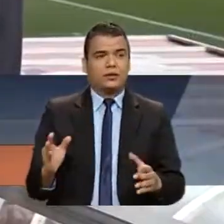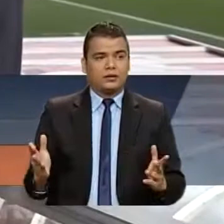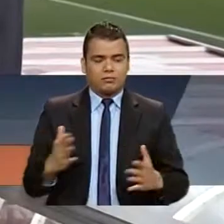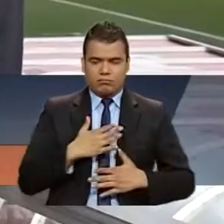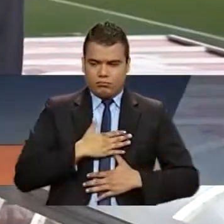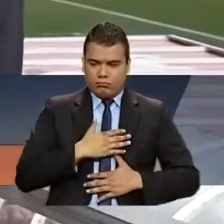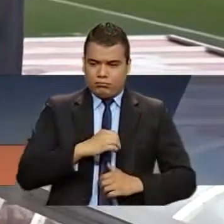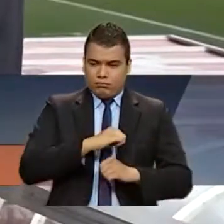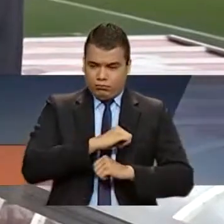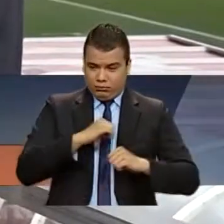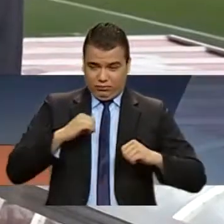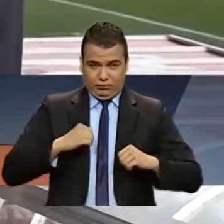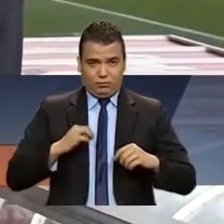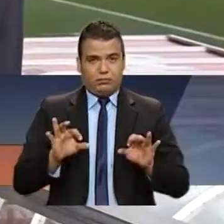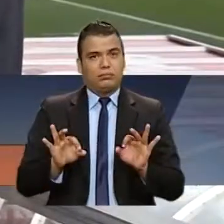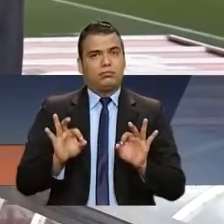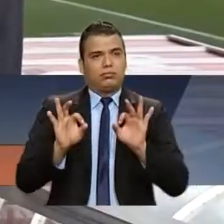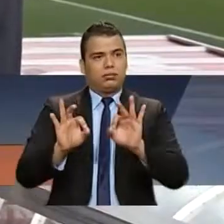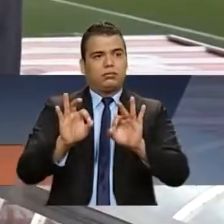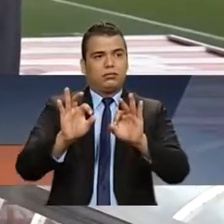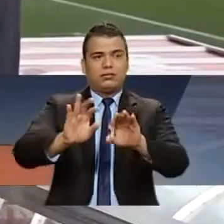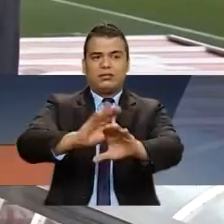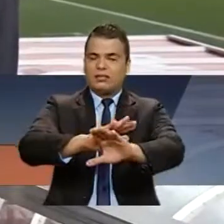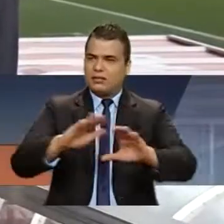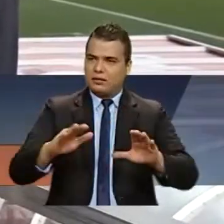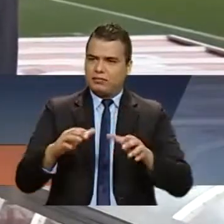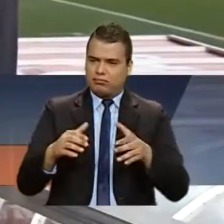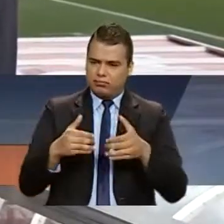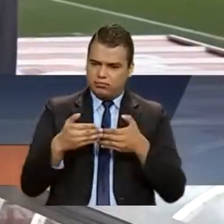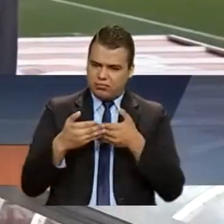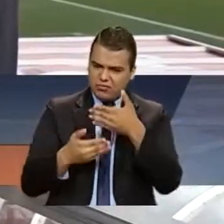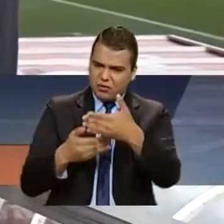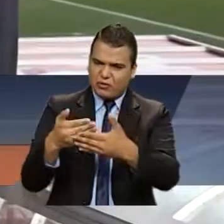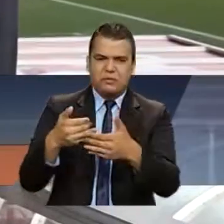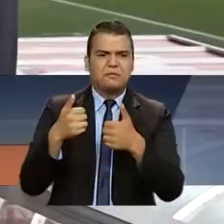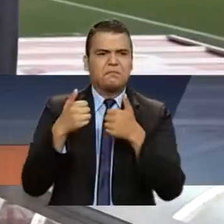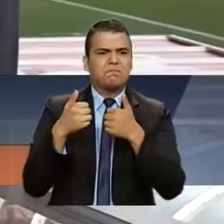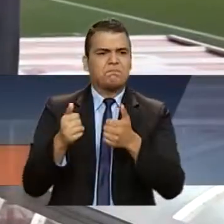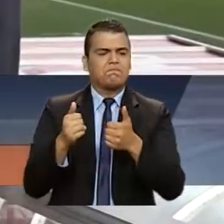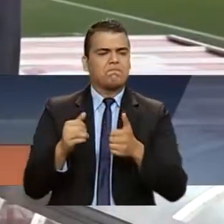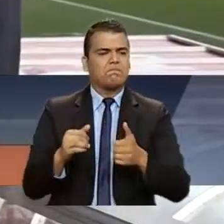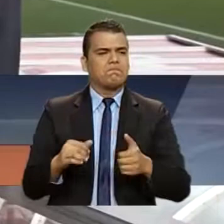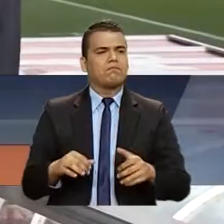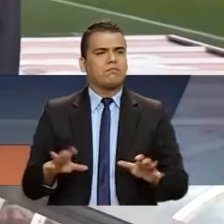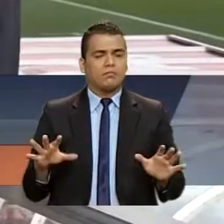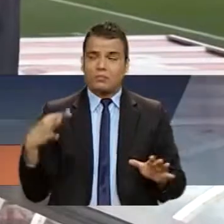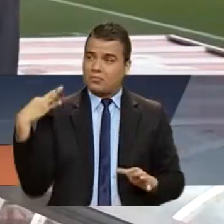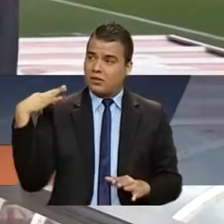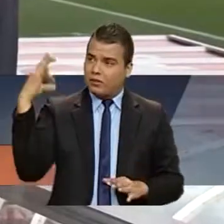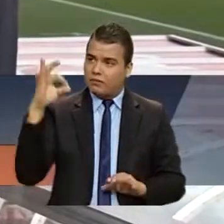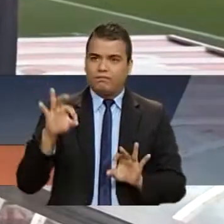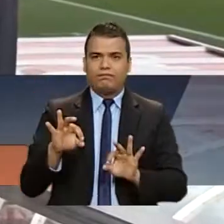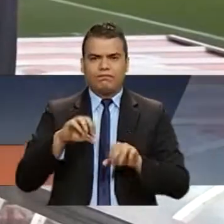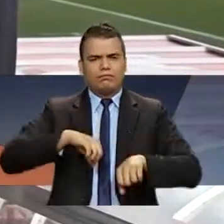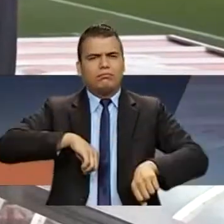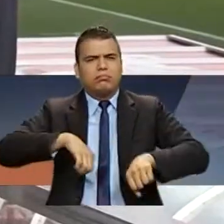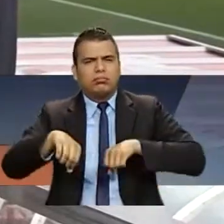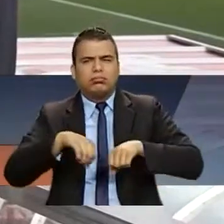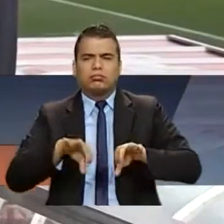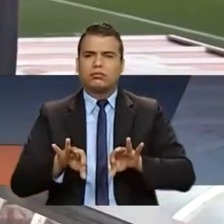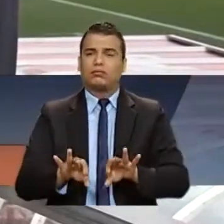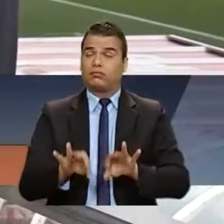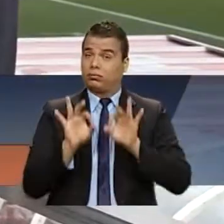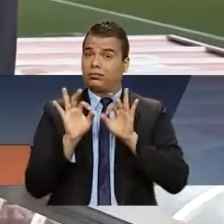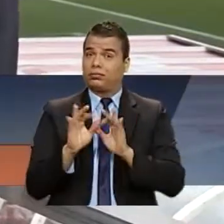individual, pues en una muy buena senda de partidos, de continuidad y de rendimiento a un